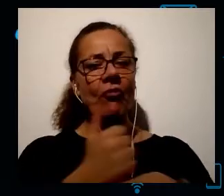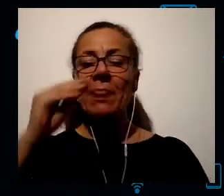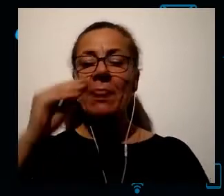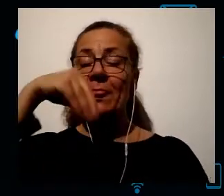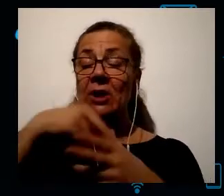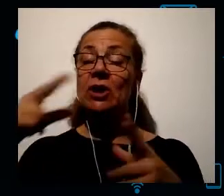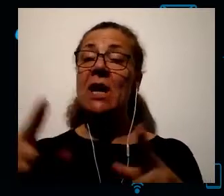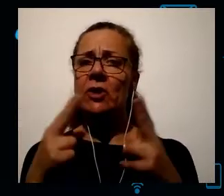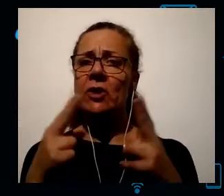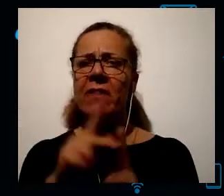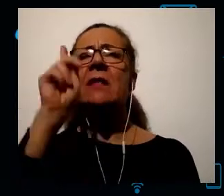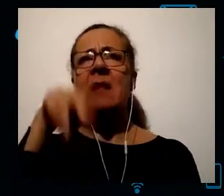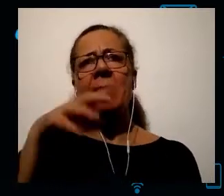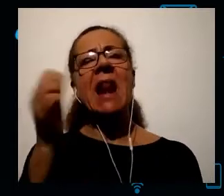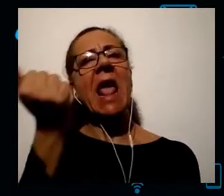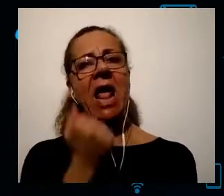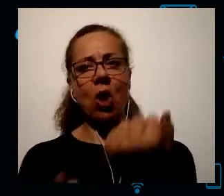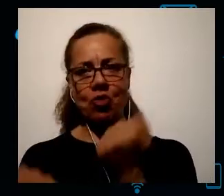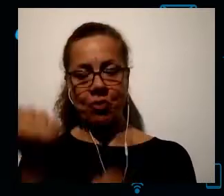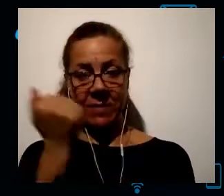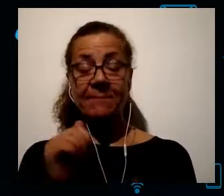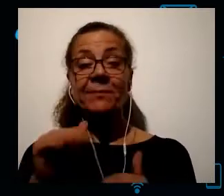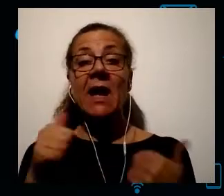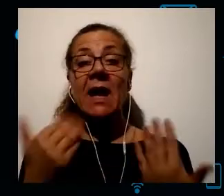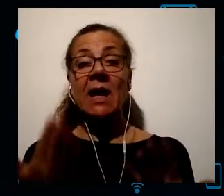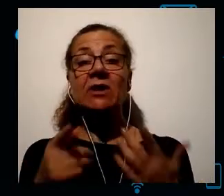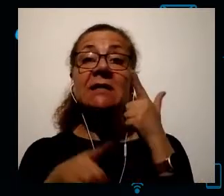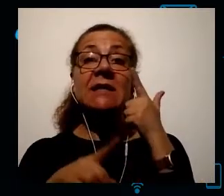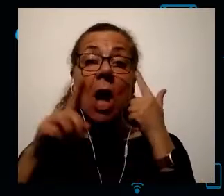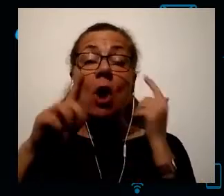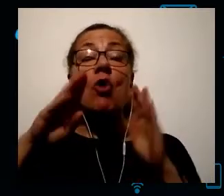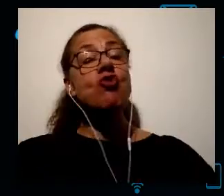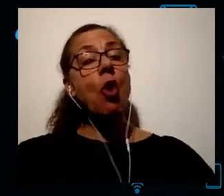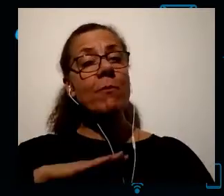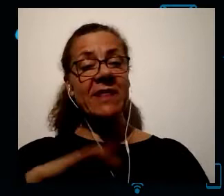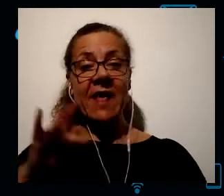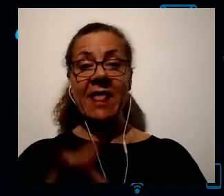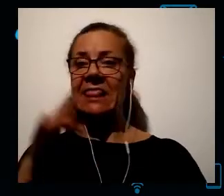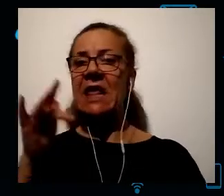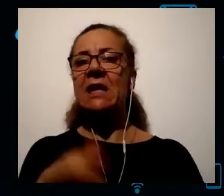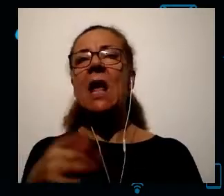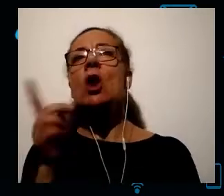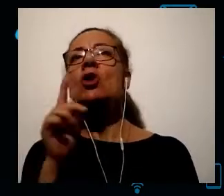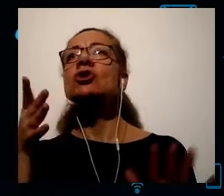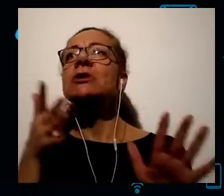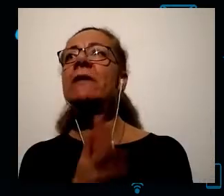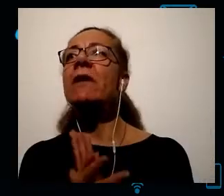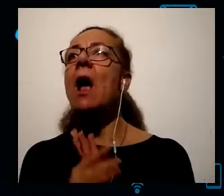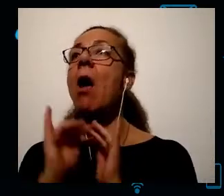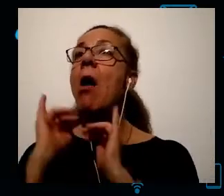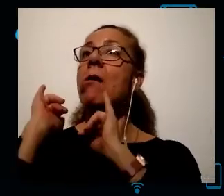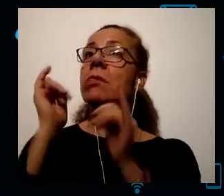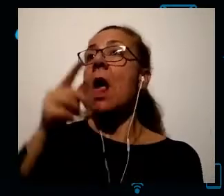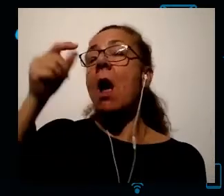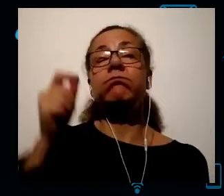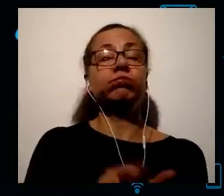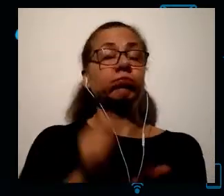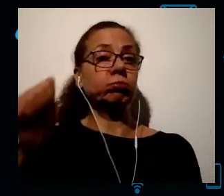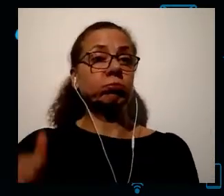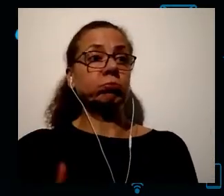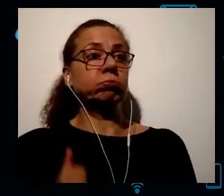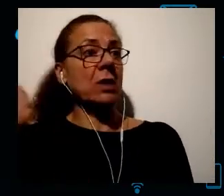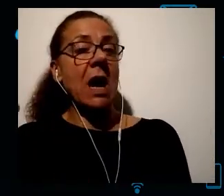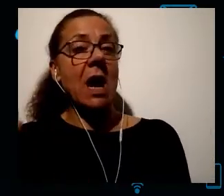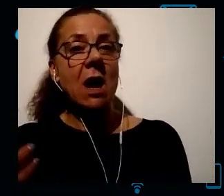economía por lo tanto está esta competencia digital no no cae no un día del cielo no de repente anda mira alguien se le ha ocurrido